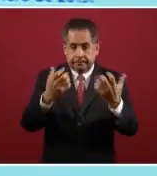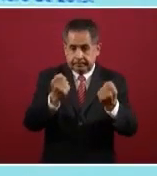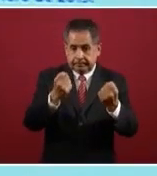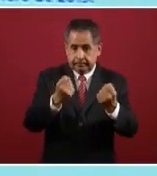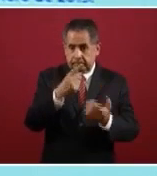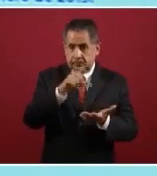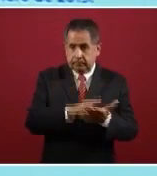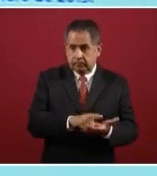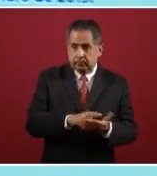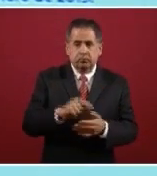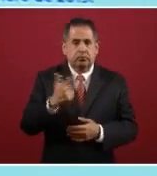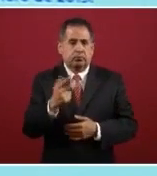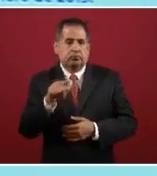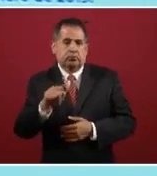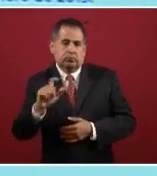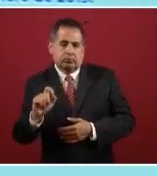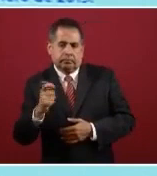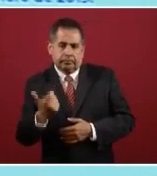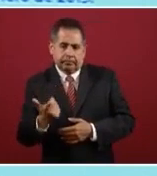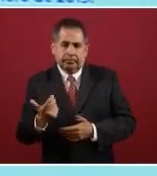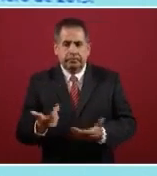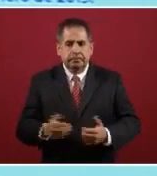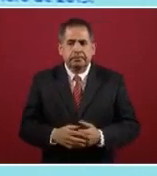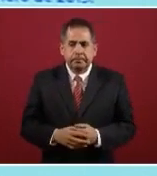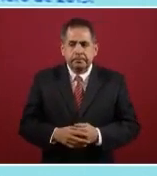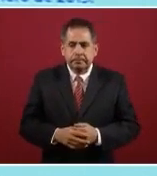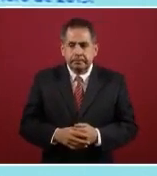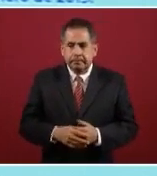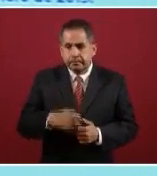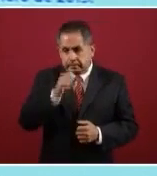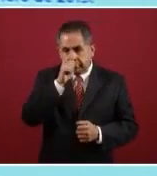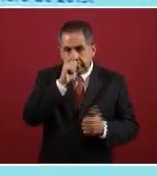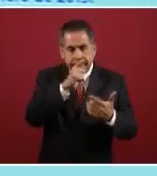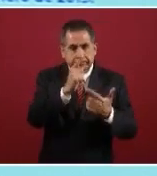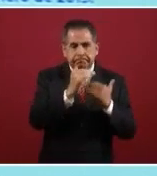8 pesos 20 centavos para la leche. Y ahí están las condiciones